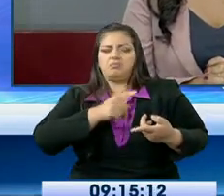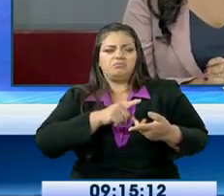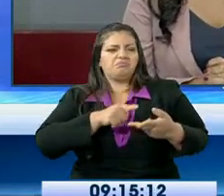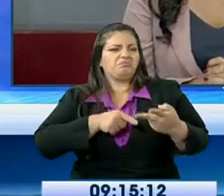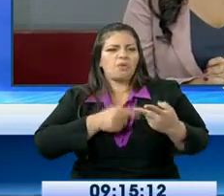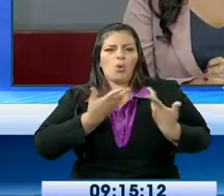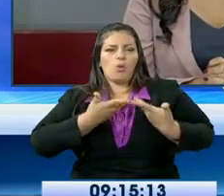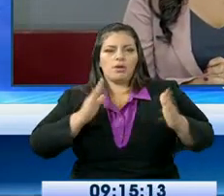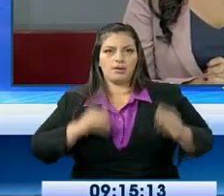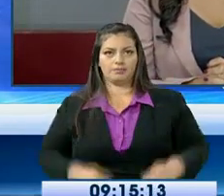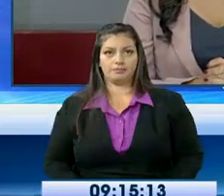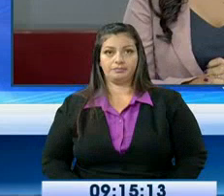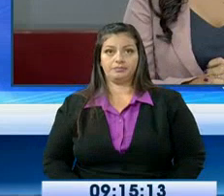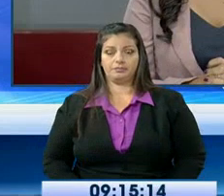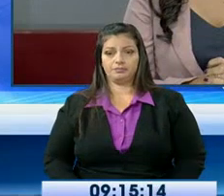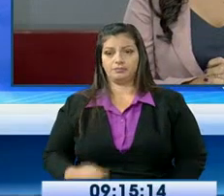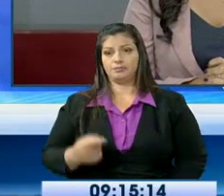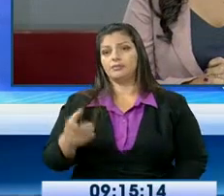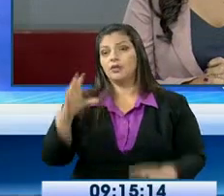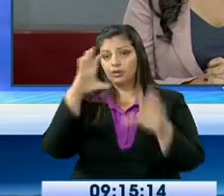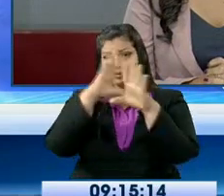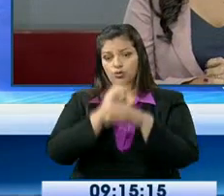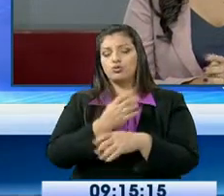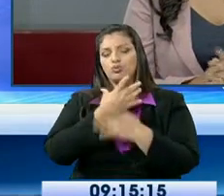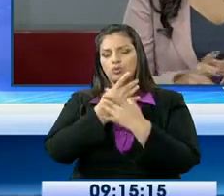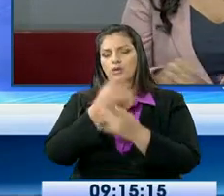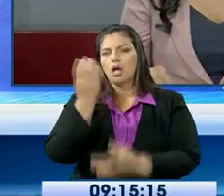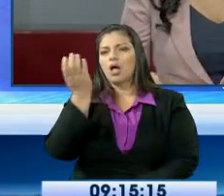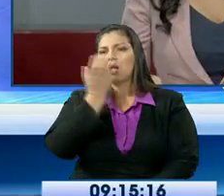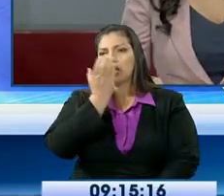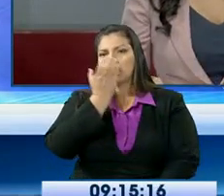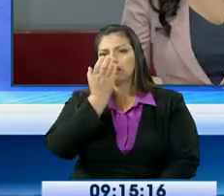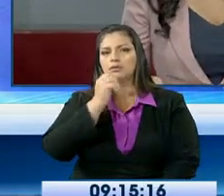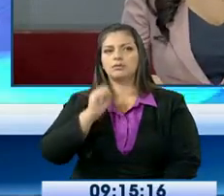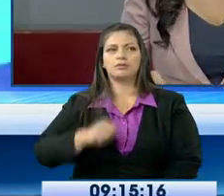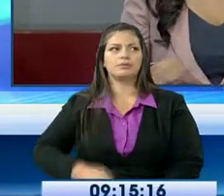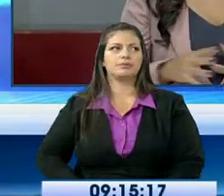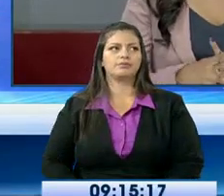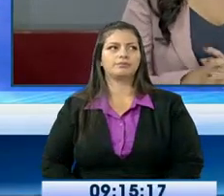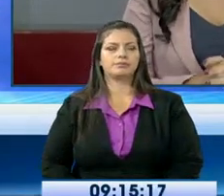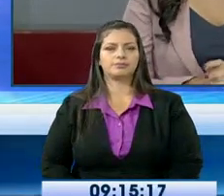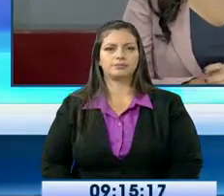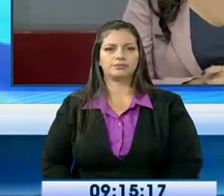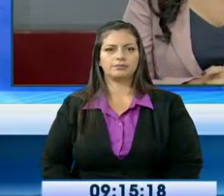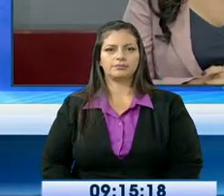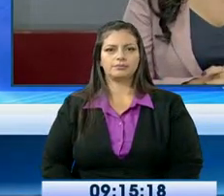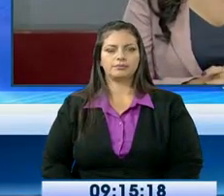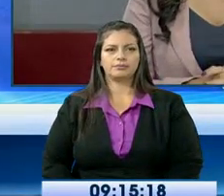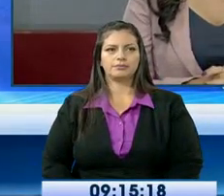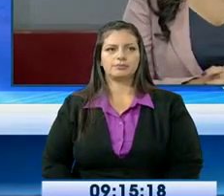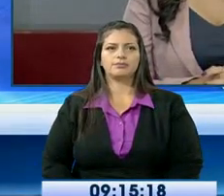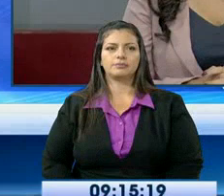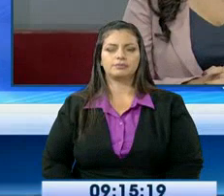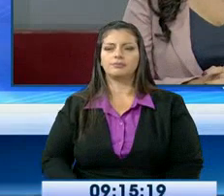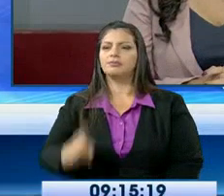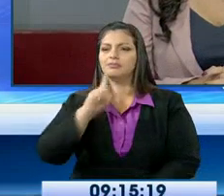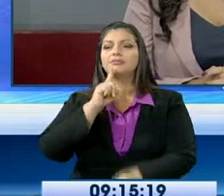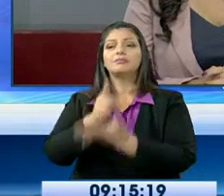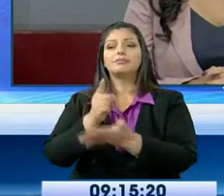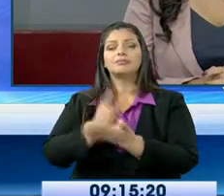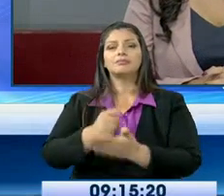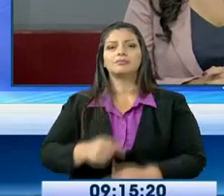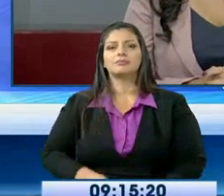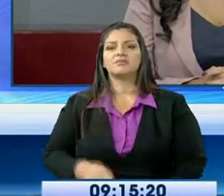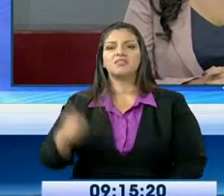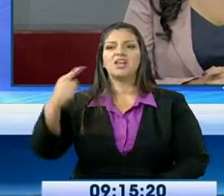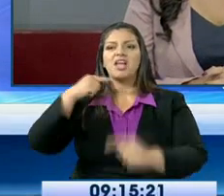por ejemplo, en la noche, la caliento y me la tomo caliente. Sí. Tibiecita. De las dos maneras es agradable. Dice el productor que quiere que tú lo lleves,